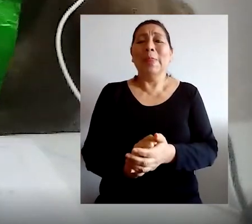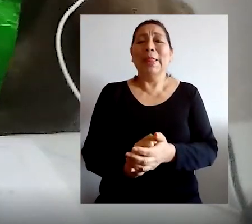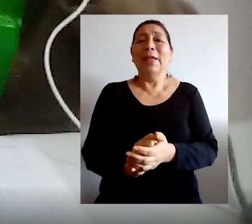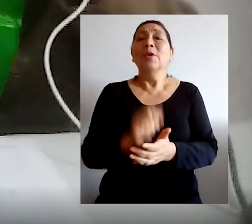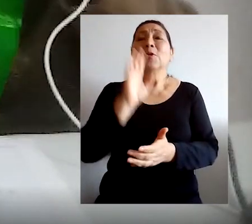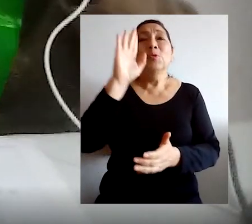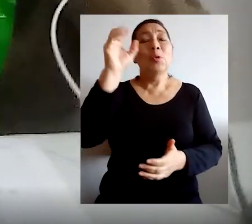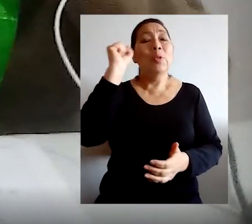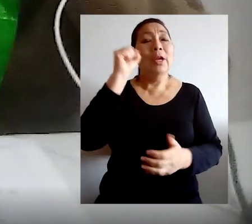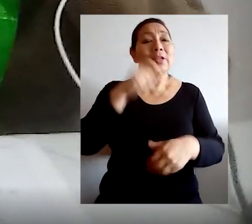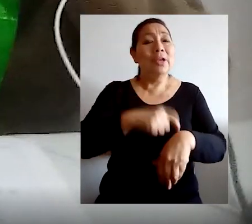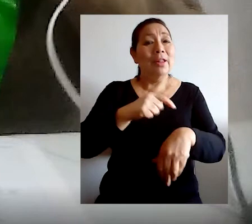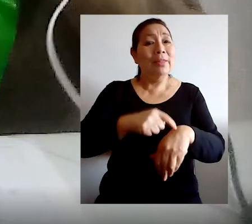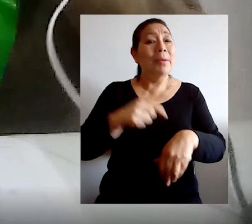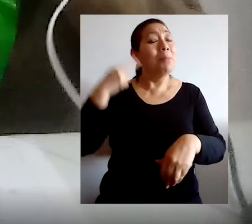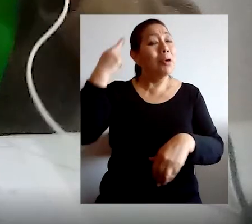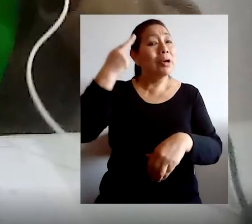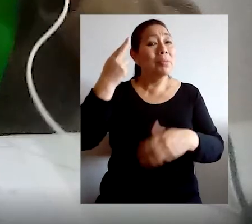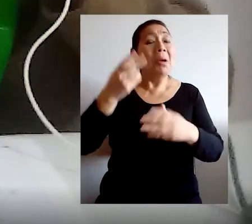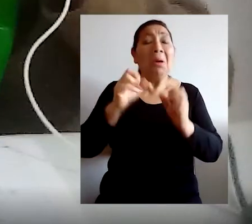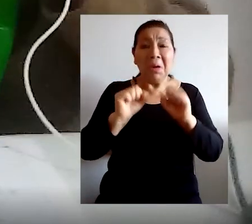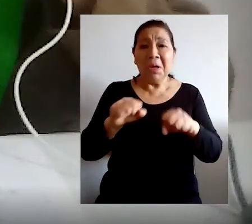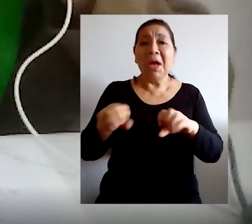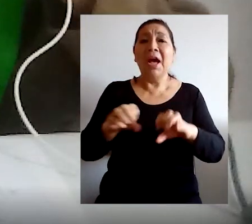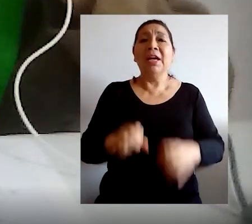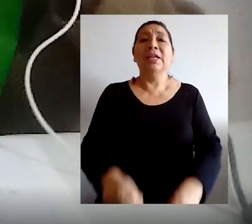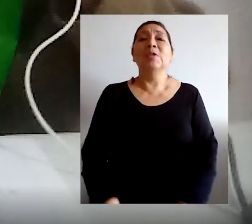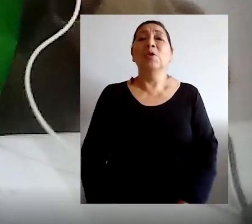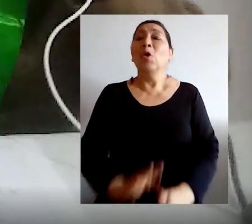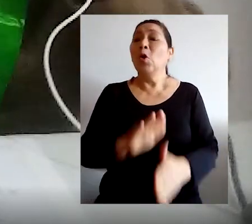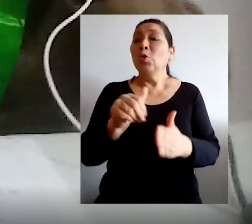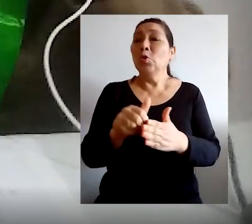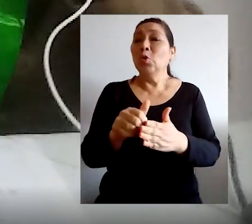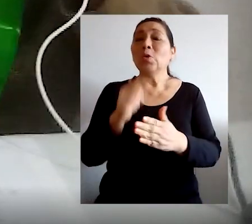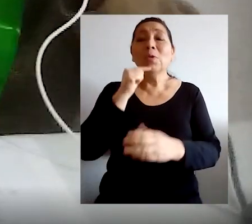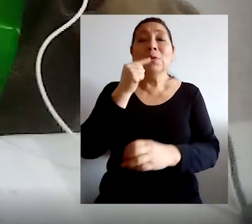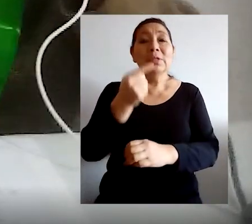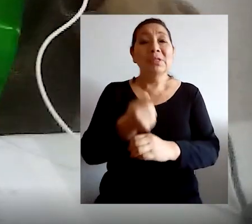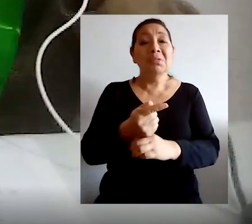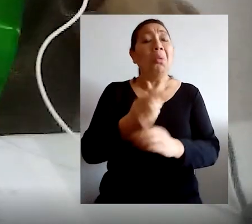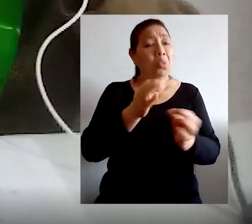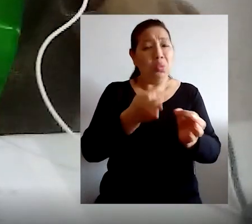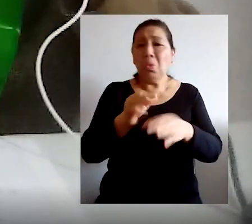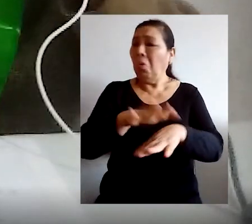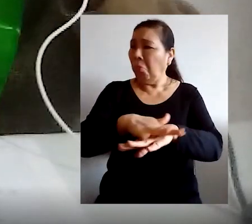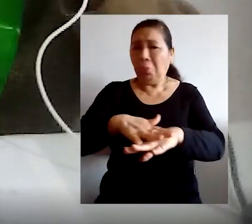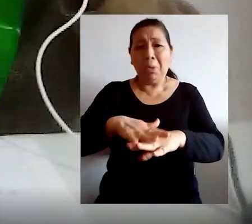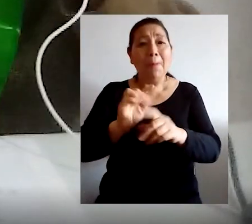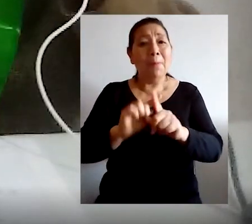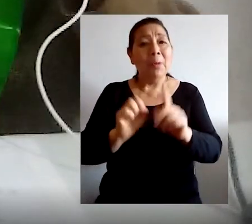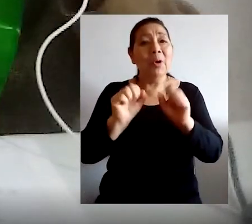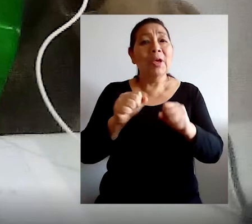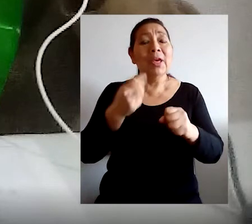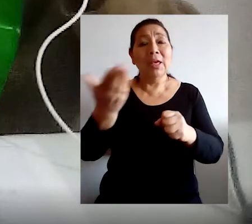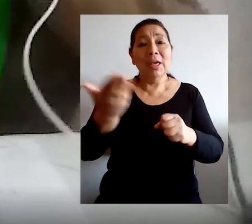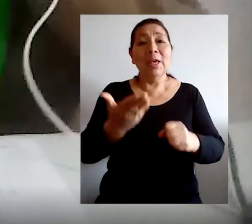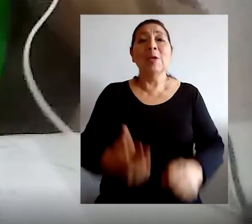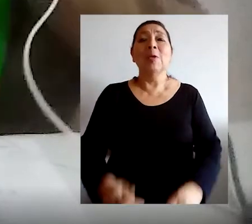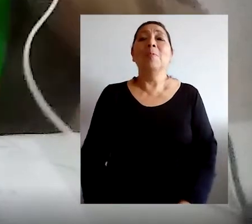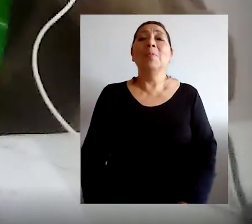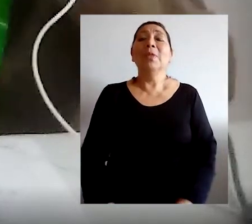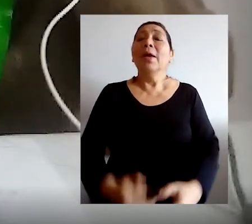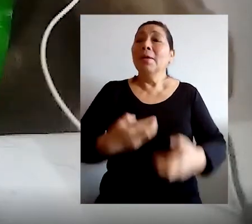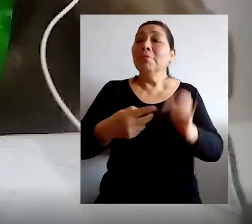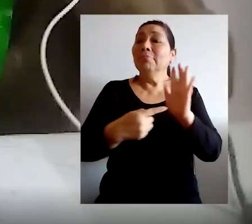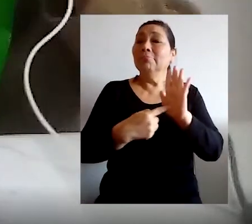el derecho al plazo razonable, que han realizado todas sus acciones con la debida diligencia. Sin perjuicio de ello, señores magistrados,